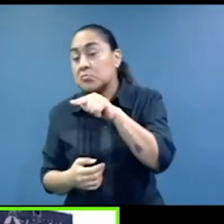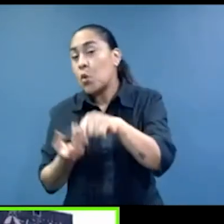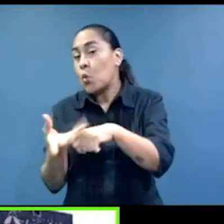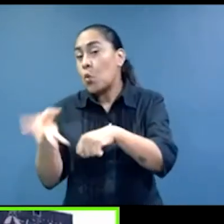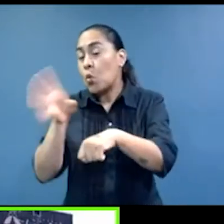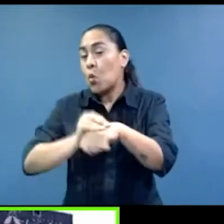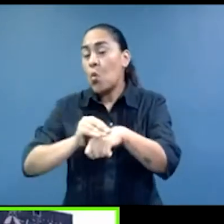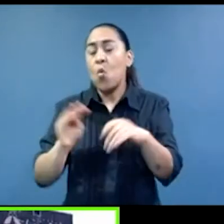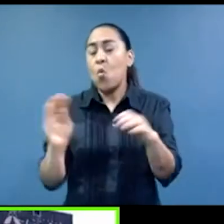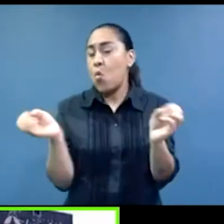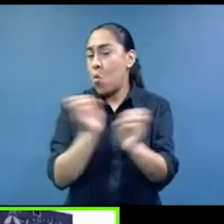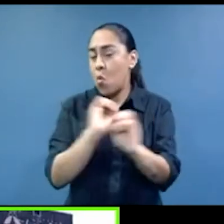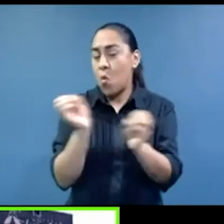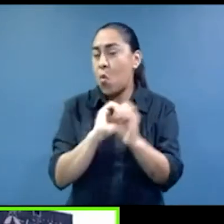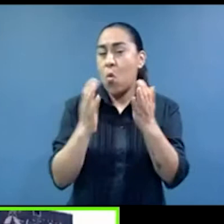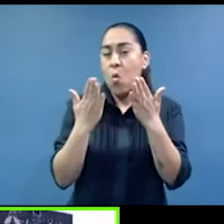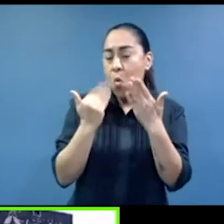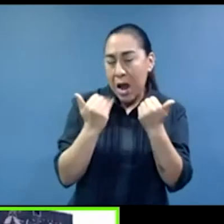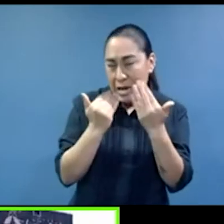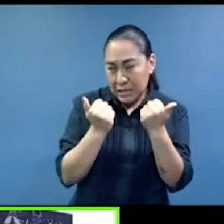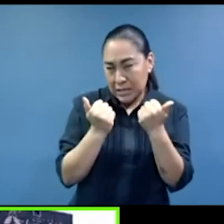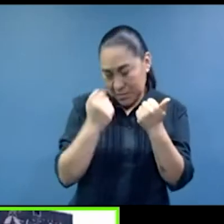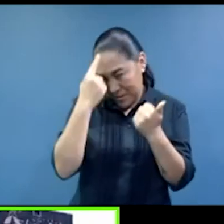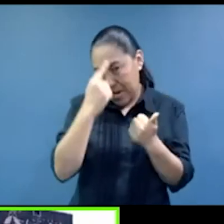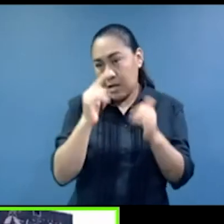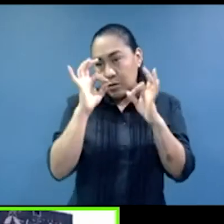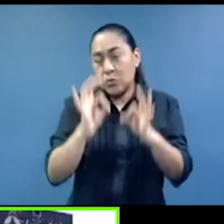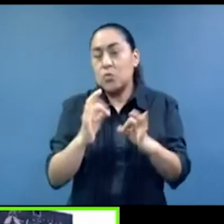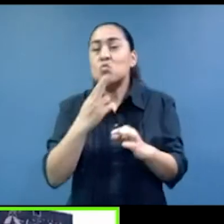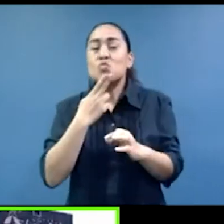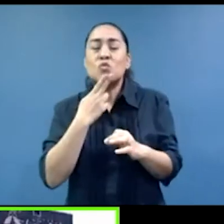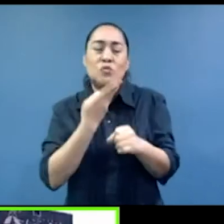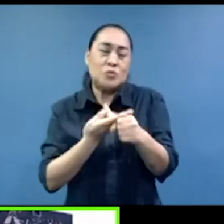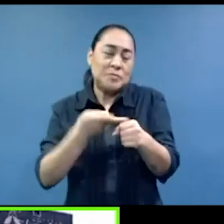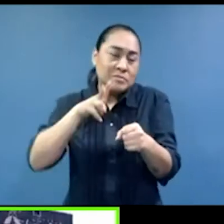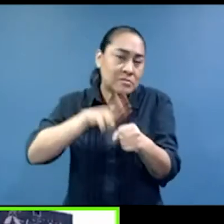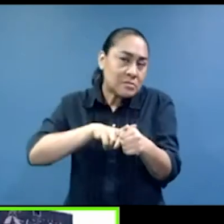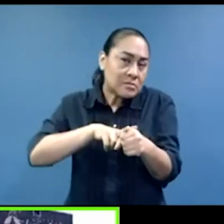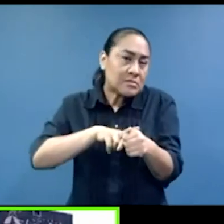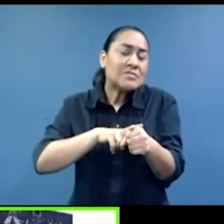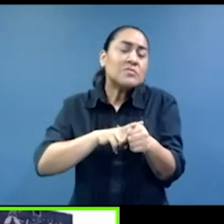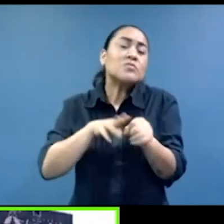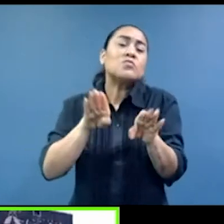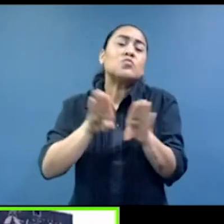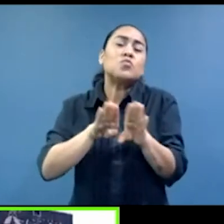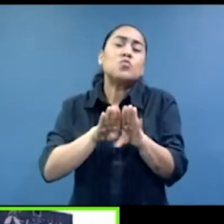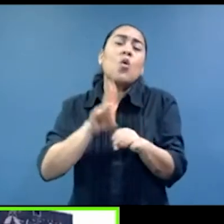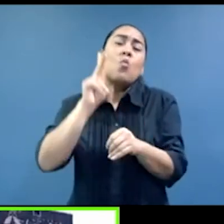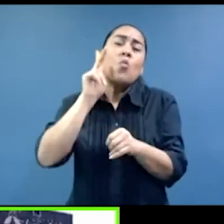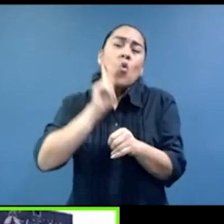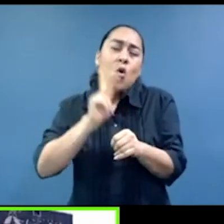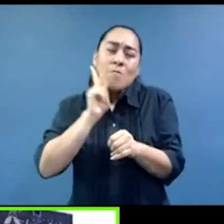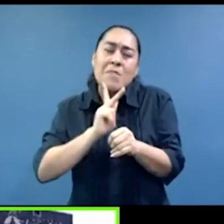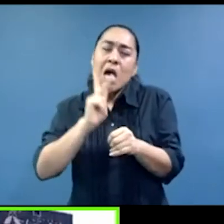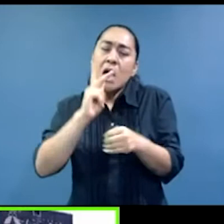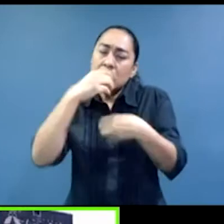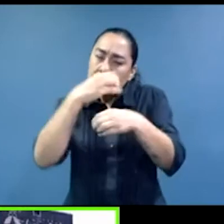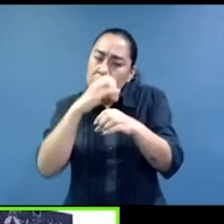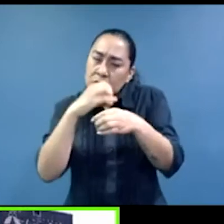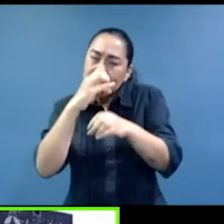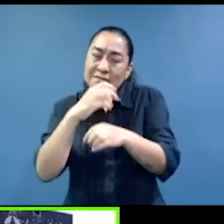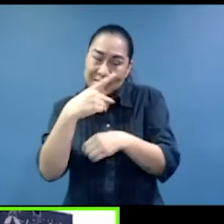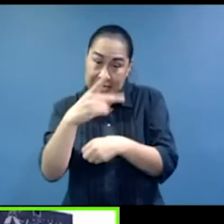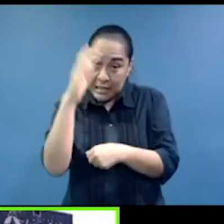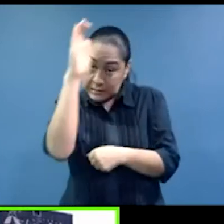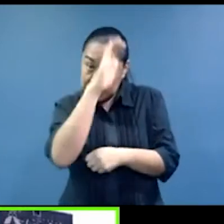para llevar a cabo una aplicación clínica de una situación que está en etapa experimental en ciencia básica,